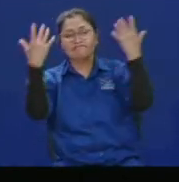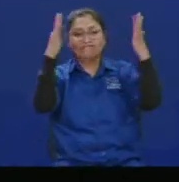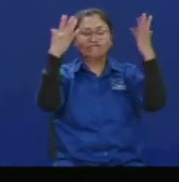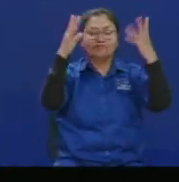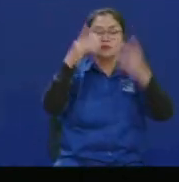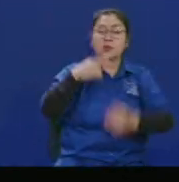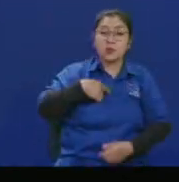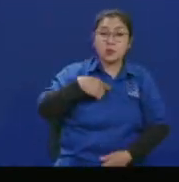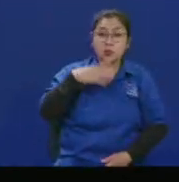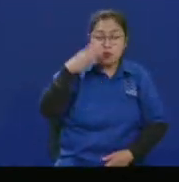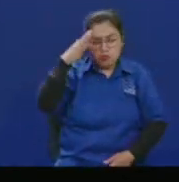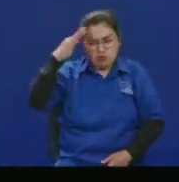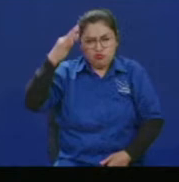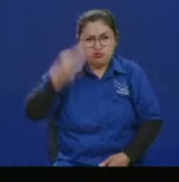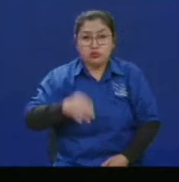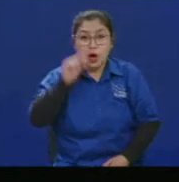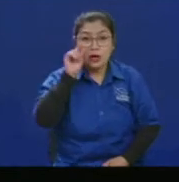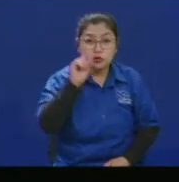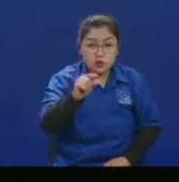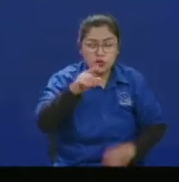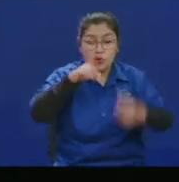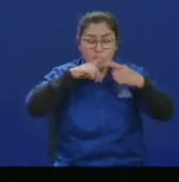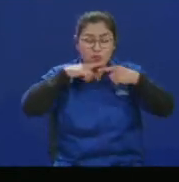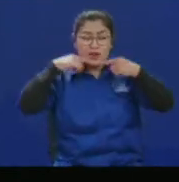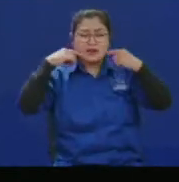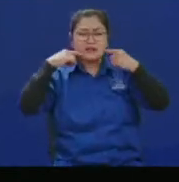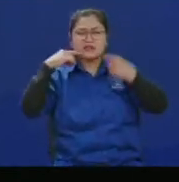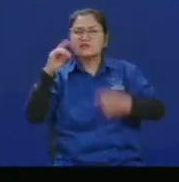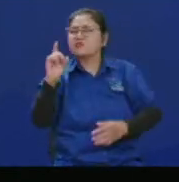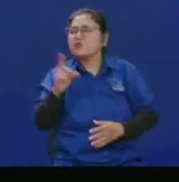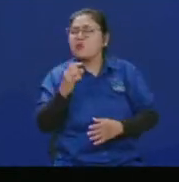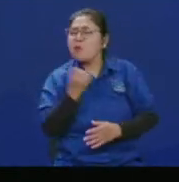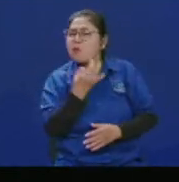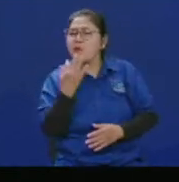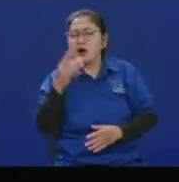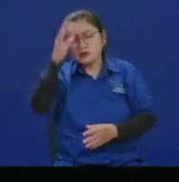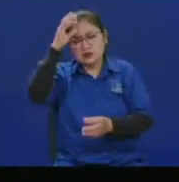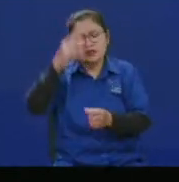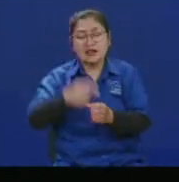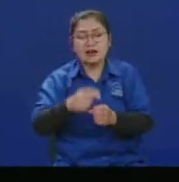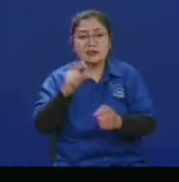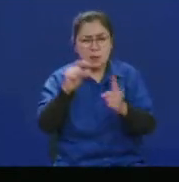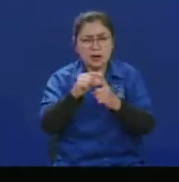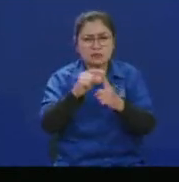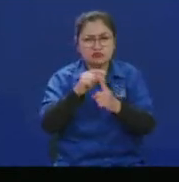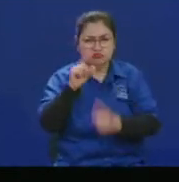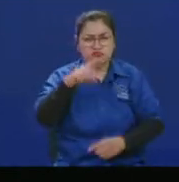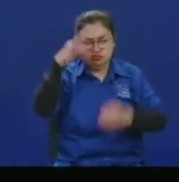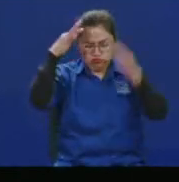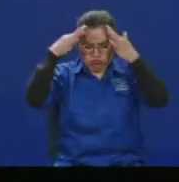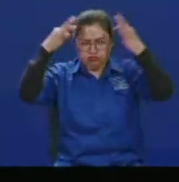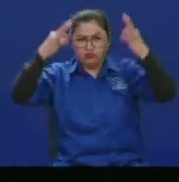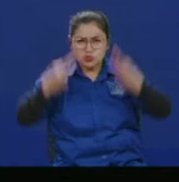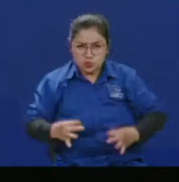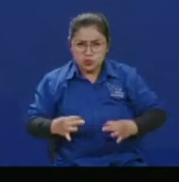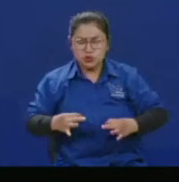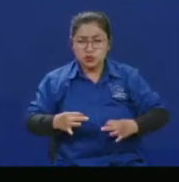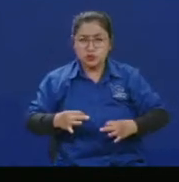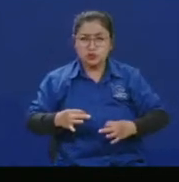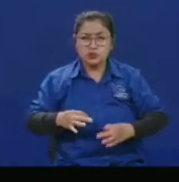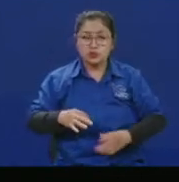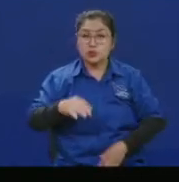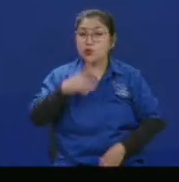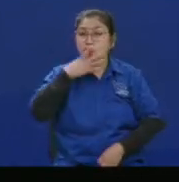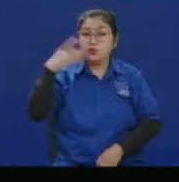Juro que serás feliz. ¿Cuántos creen esa palabra? Pero dígalo con convicción. ¿Cuántos creen que el Señor hoy te